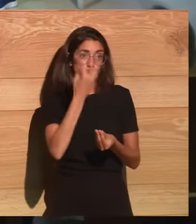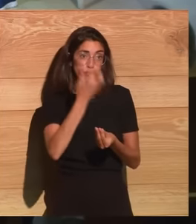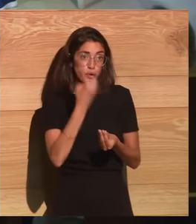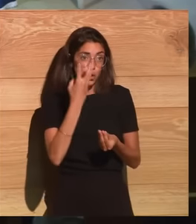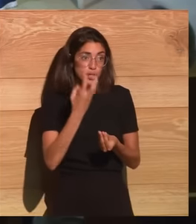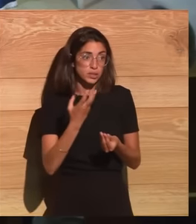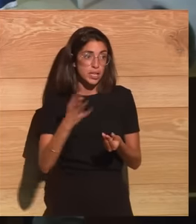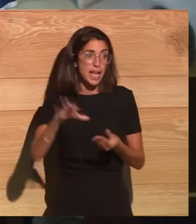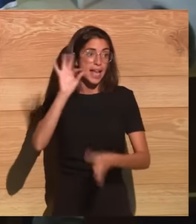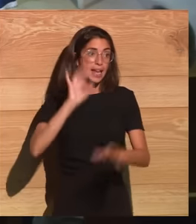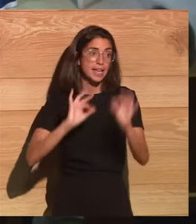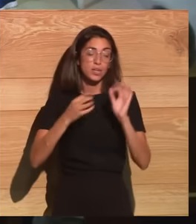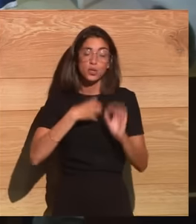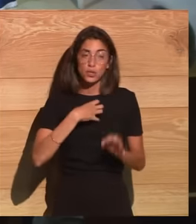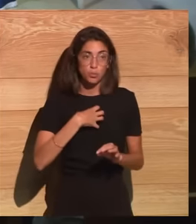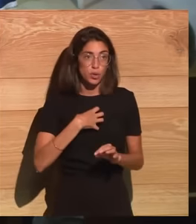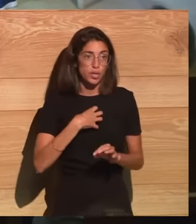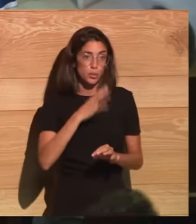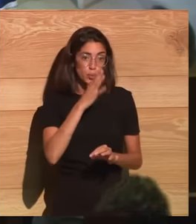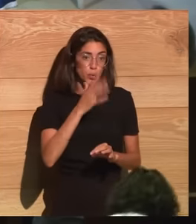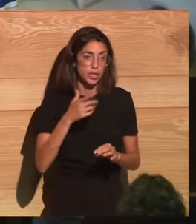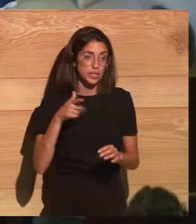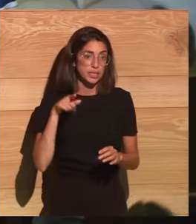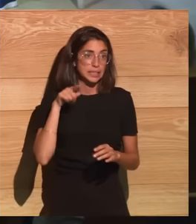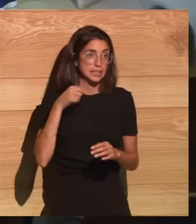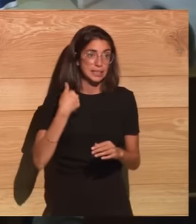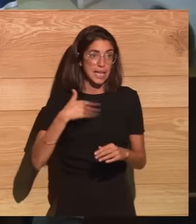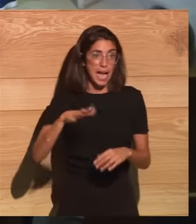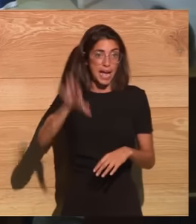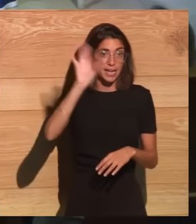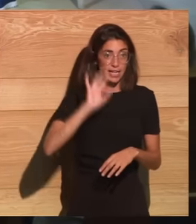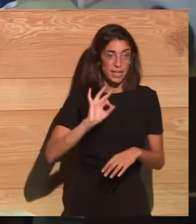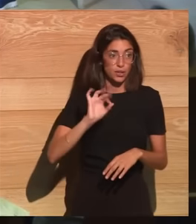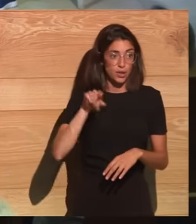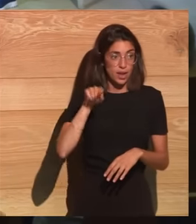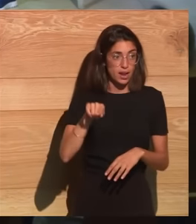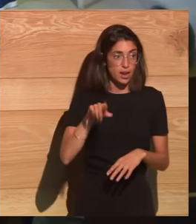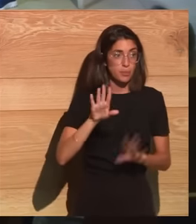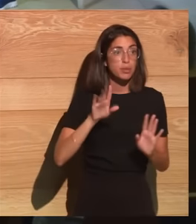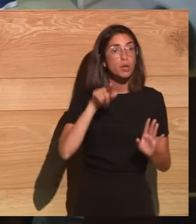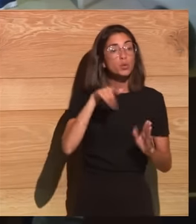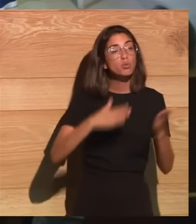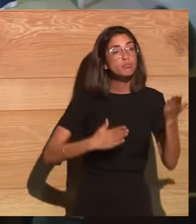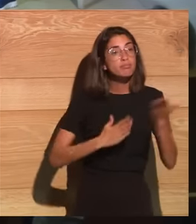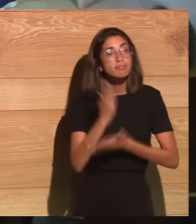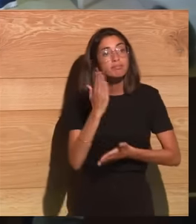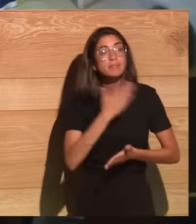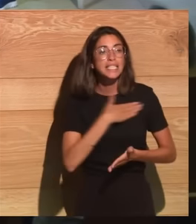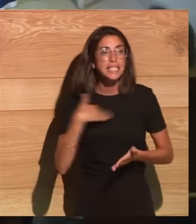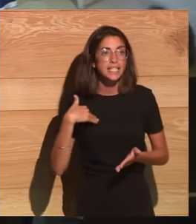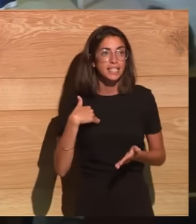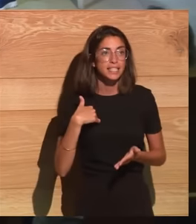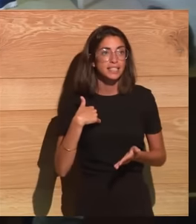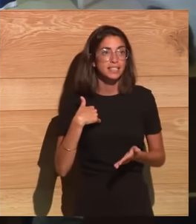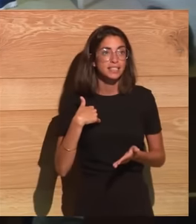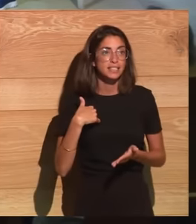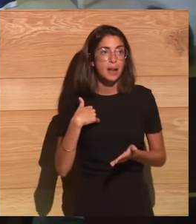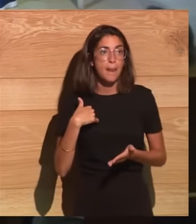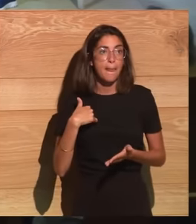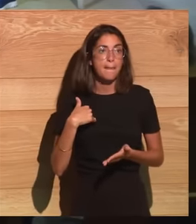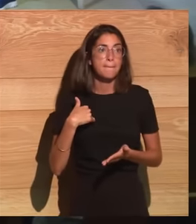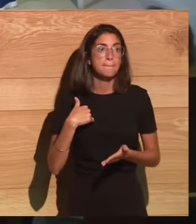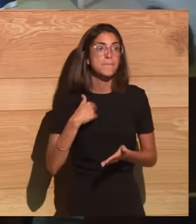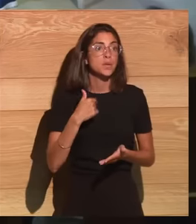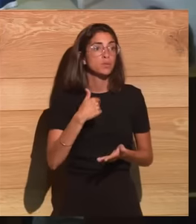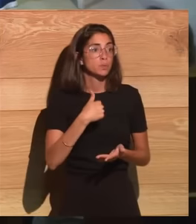no hay que elegir. Ese señor ya está señalado y va a hacer su pregunta. Pero tal vez quieras interrumpirle tú, dando antes un regalo.